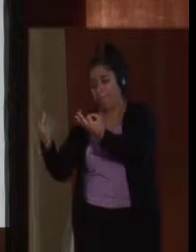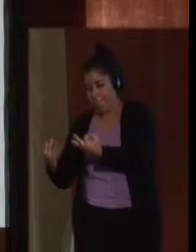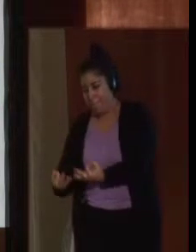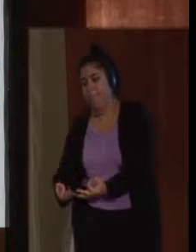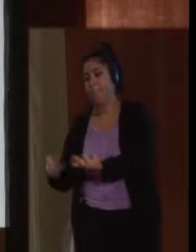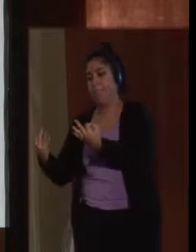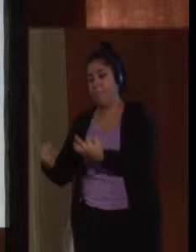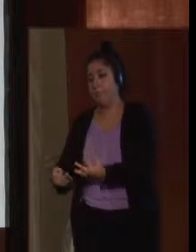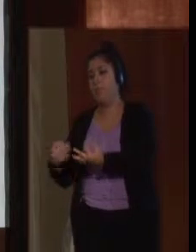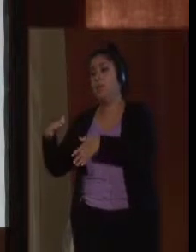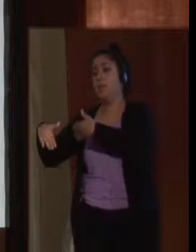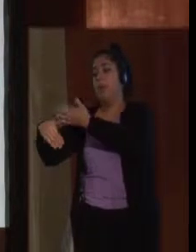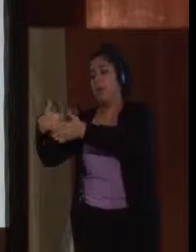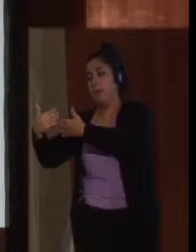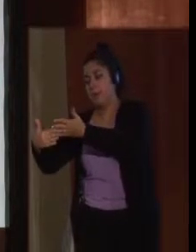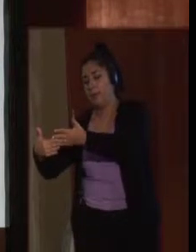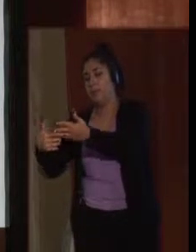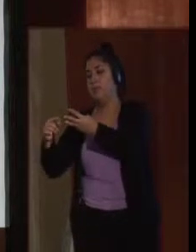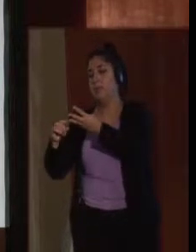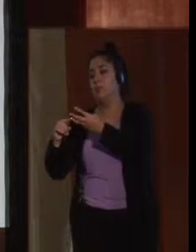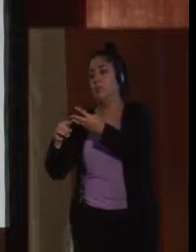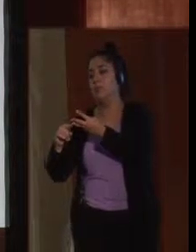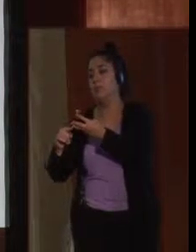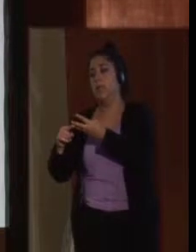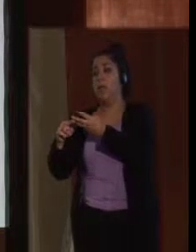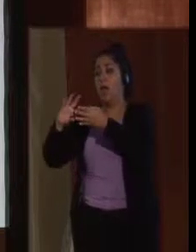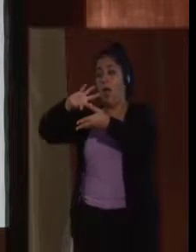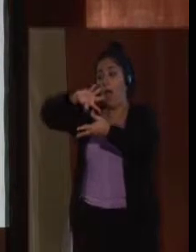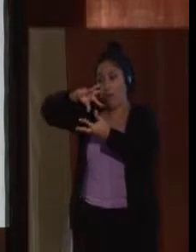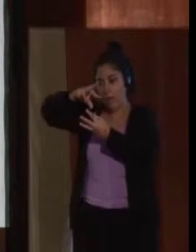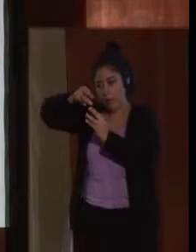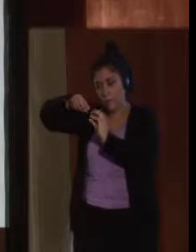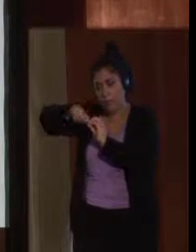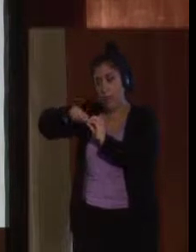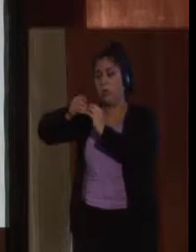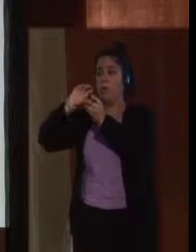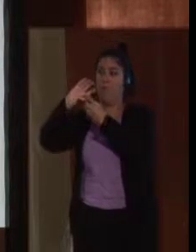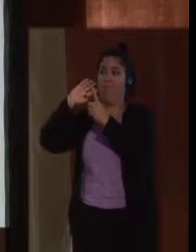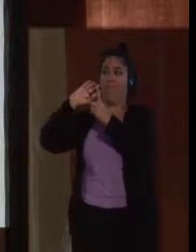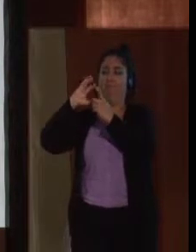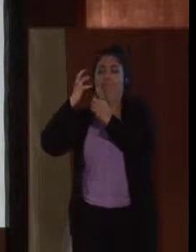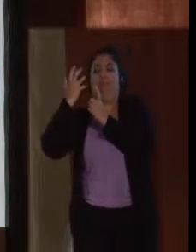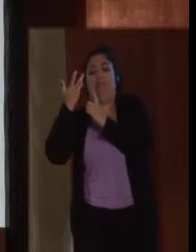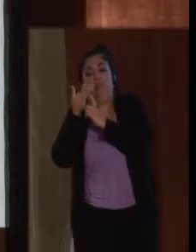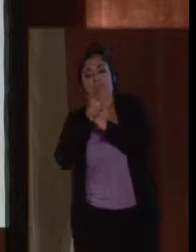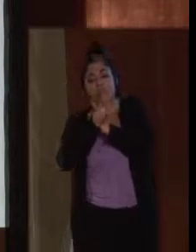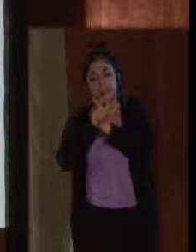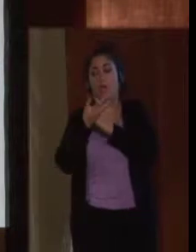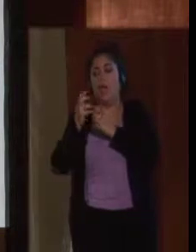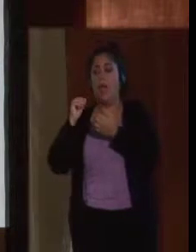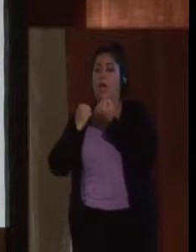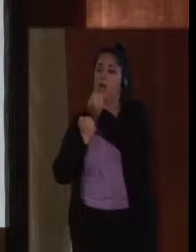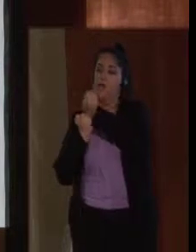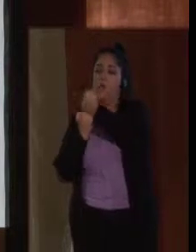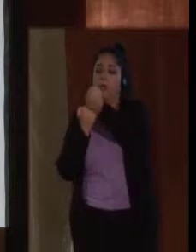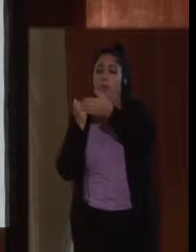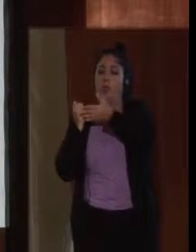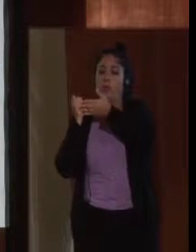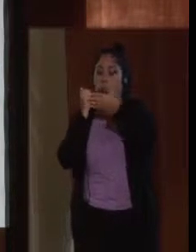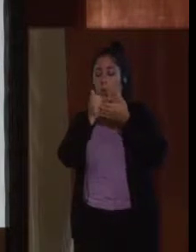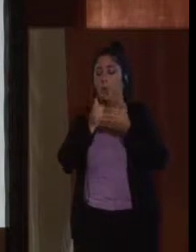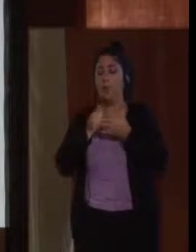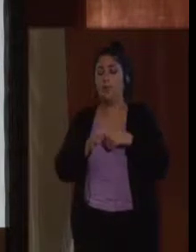los cambios de localización, el incremento de la resistencia, ¿no? El incremento de la resiliencia, la disminución